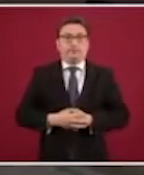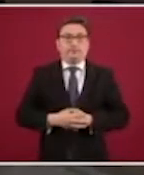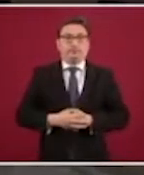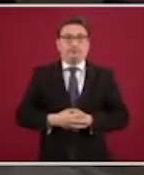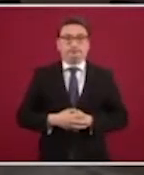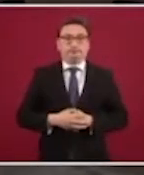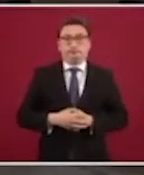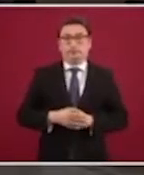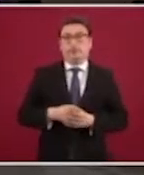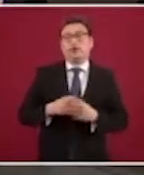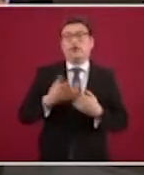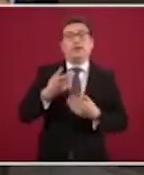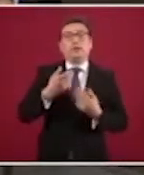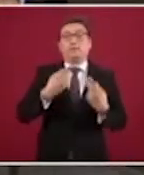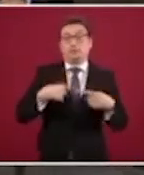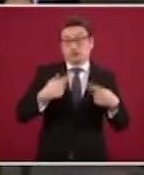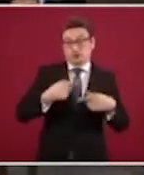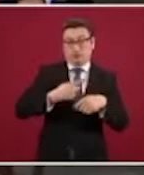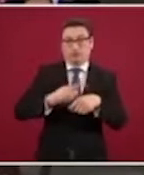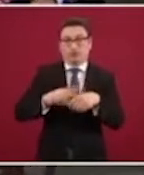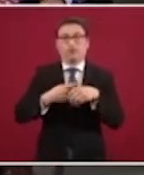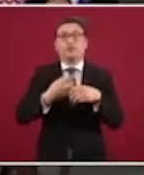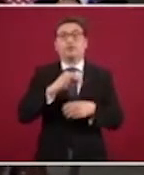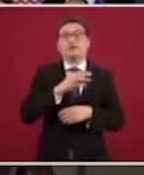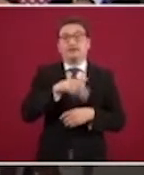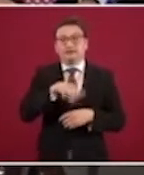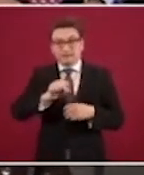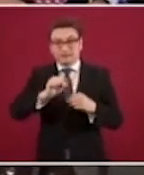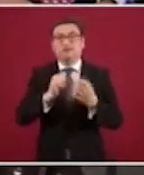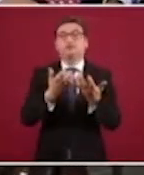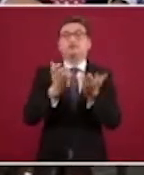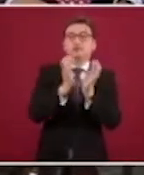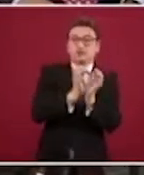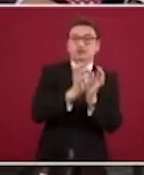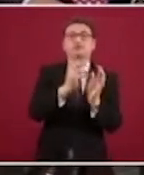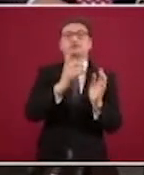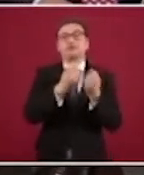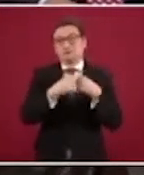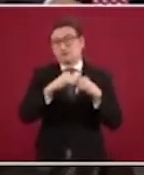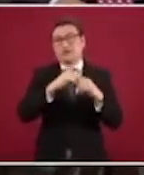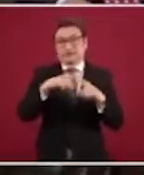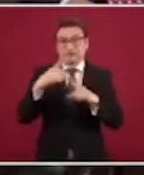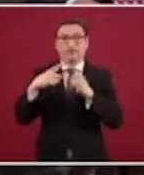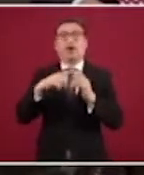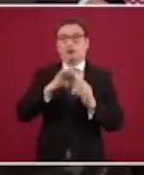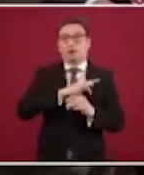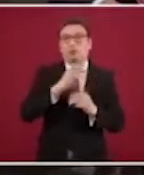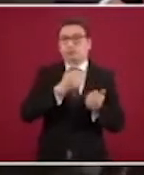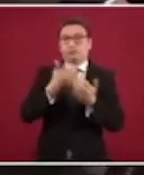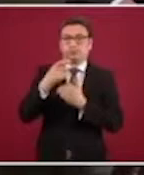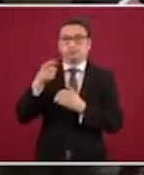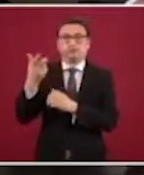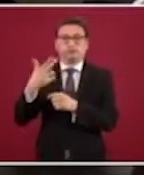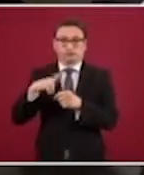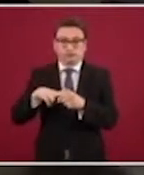del seguro, del ISSSTE, y también a enfermos sin